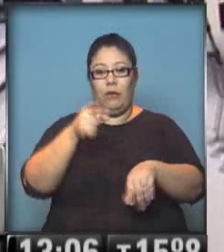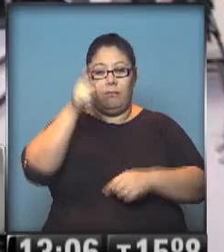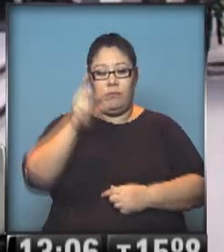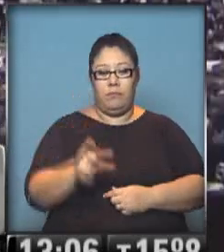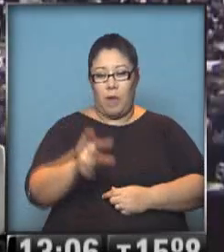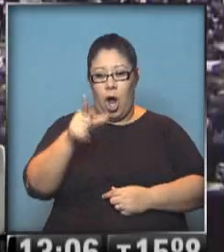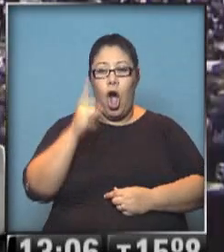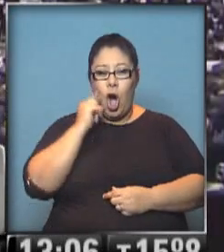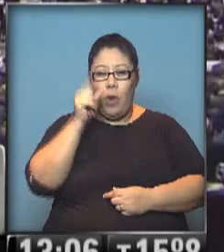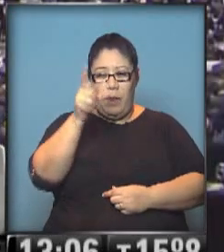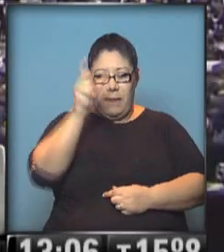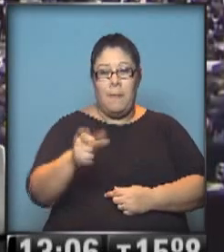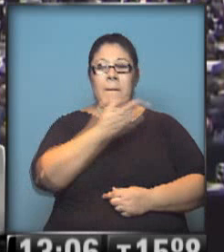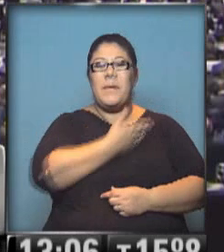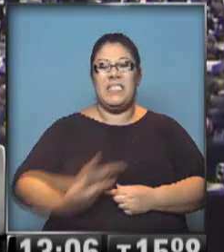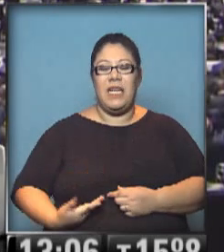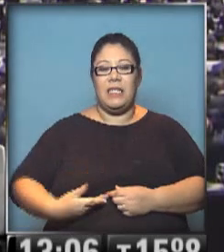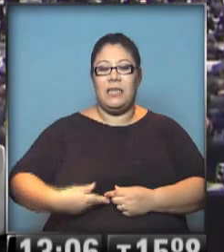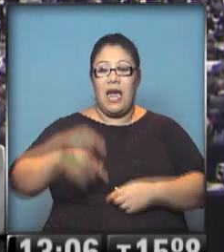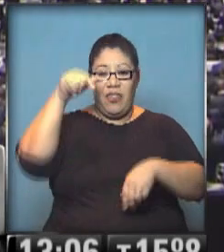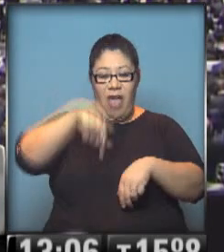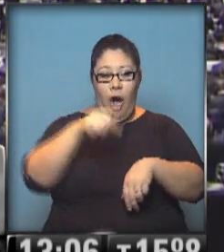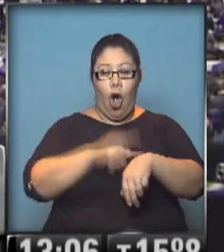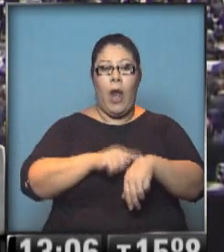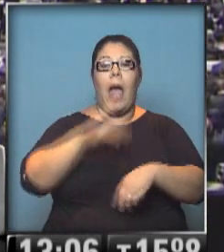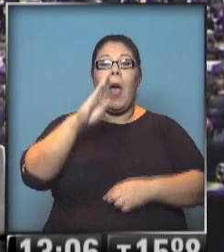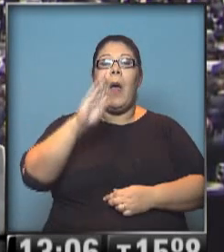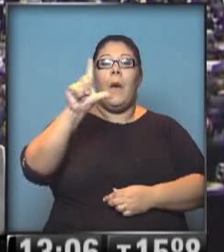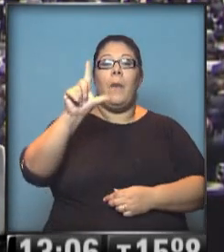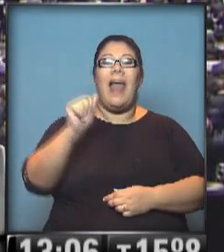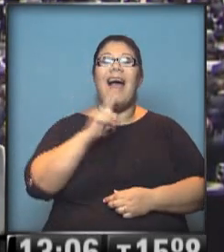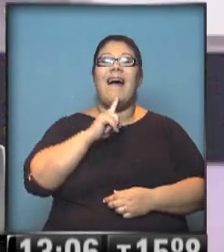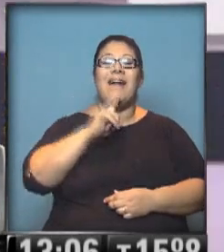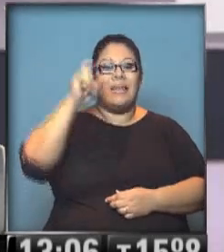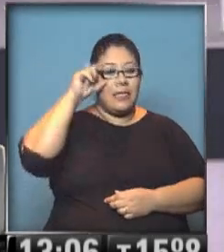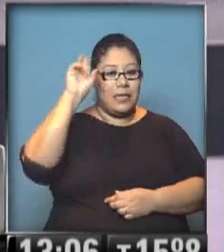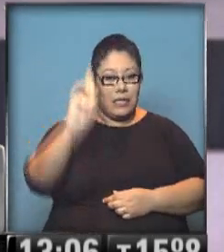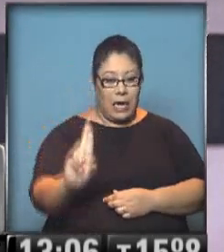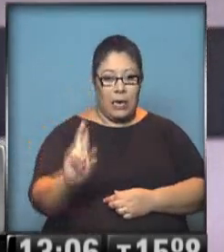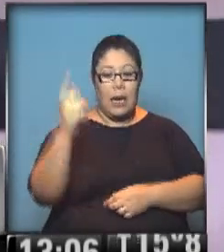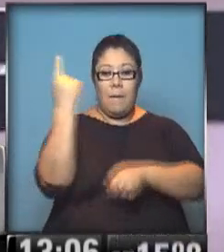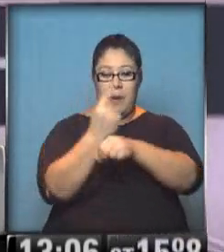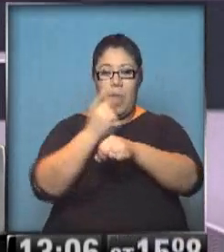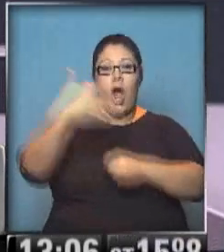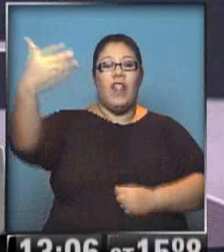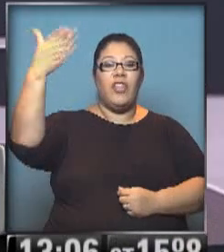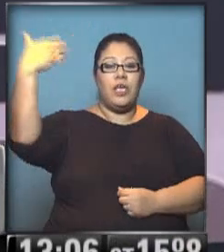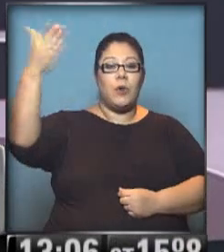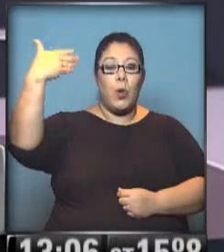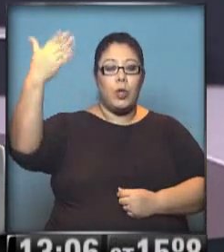presidente hasta el momento de la FIFA, Josep Blatter, se acerca para su discurso. Primero escuchamos el discurso